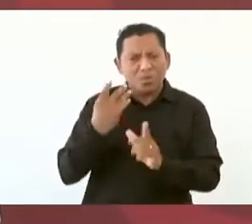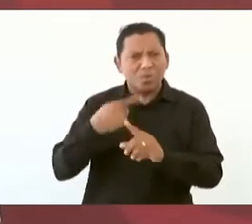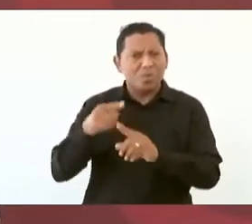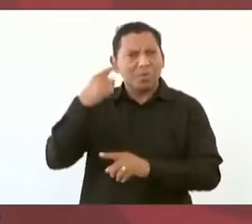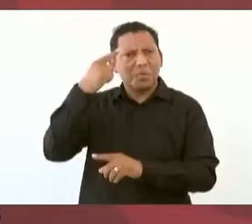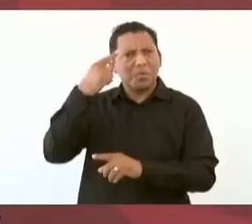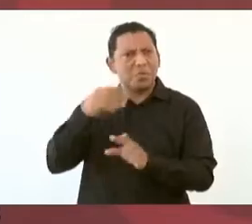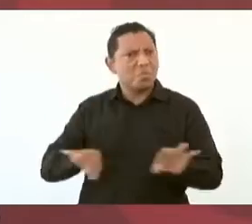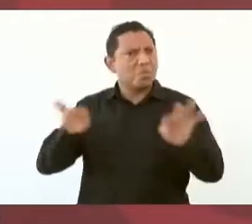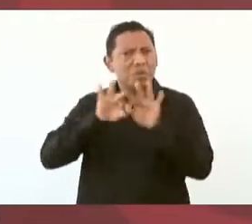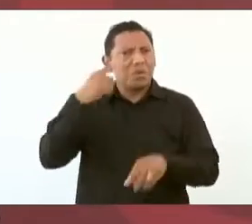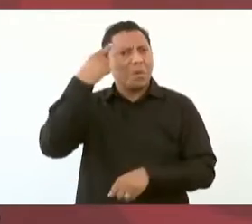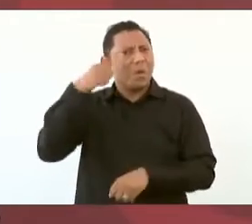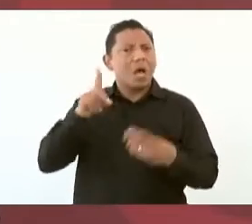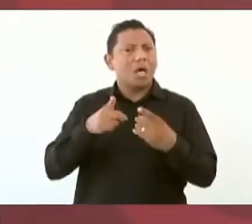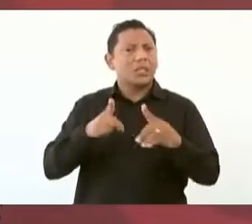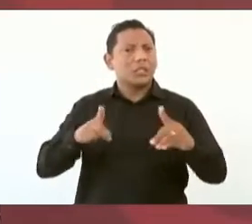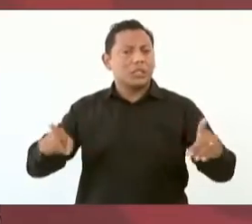el desarrollo,